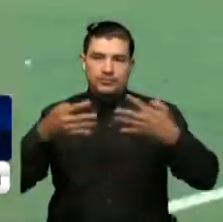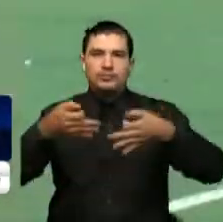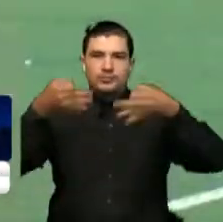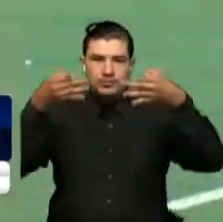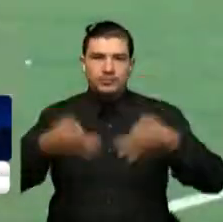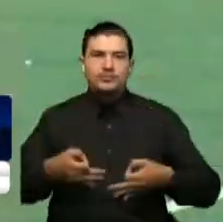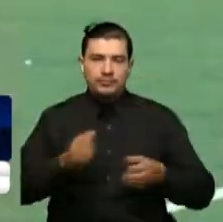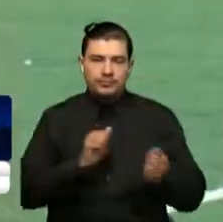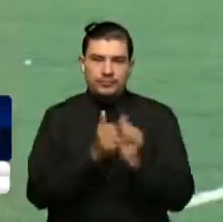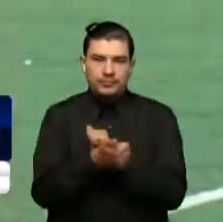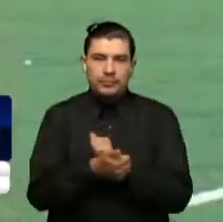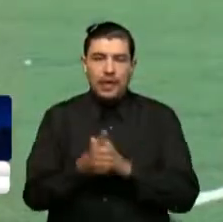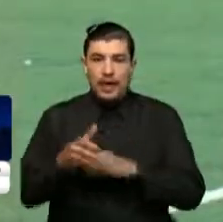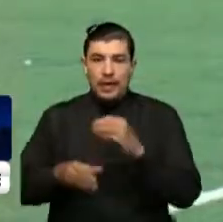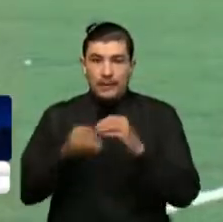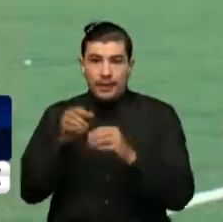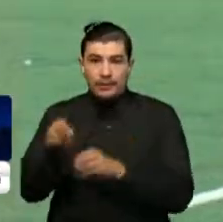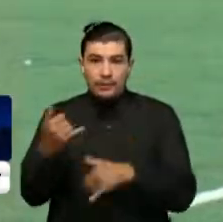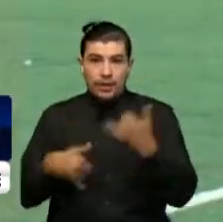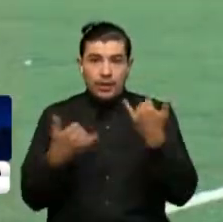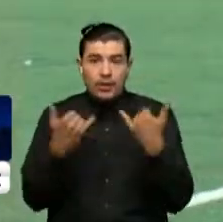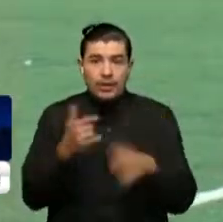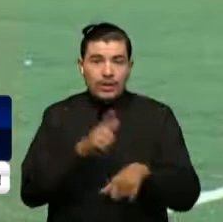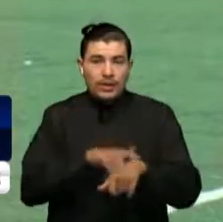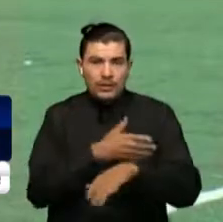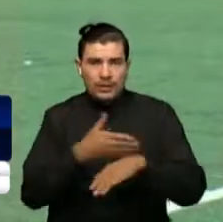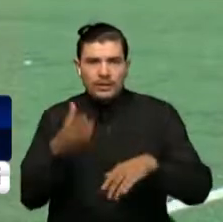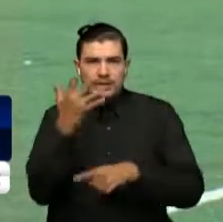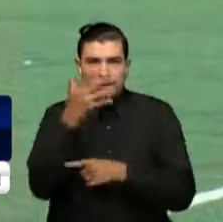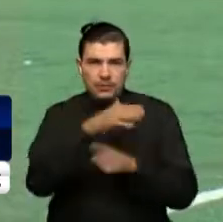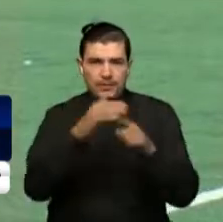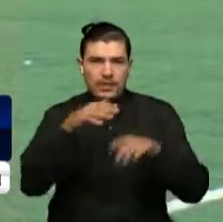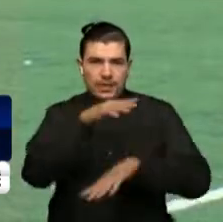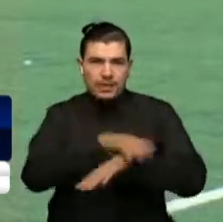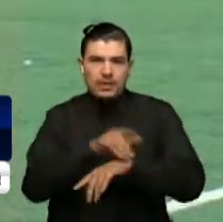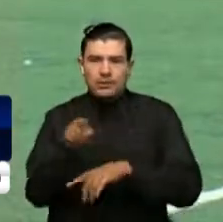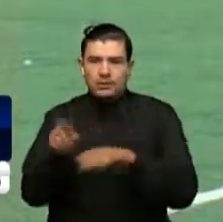condición de local el partido se jugará hoy después de las 5 y 30 de la tarde en el estadio palogrande